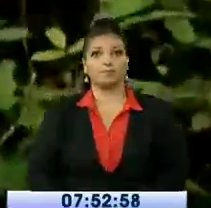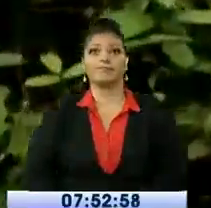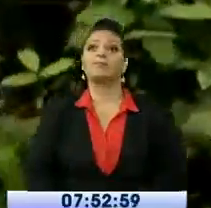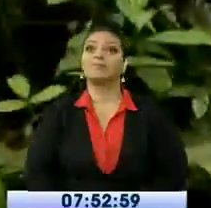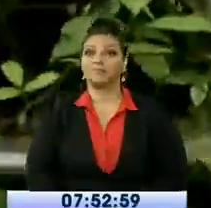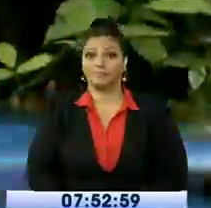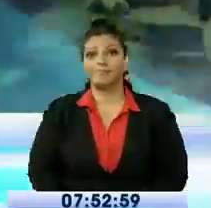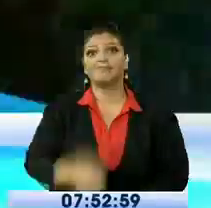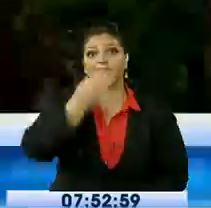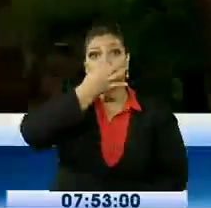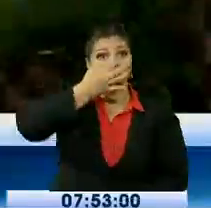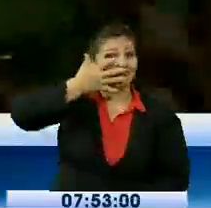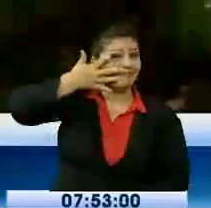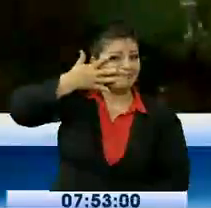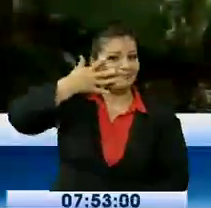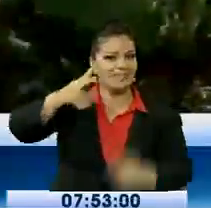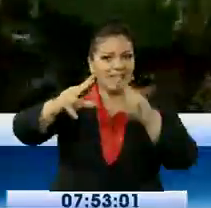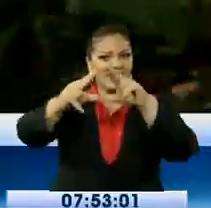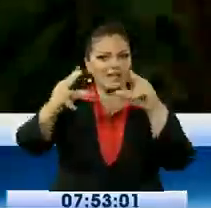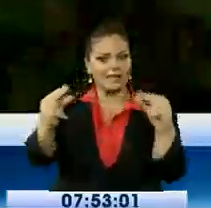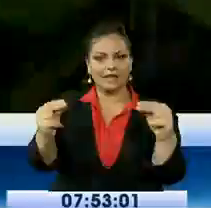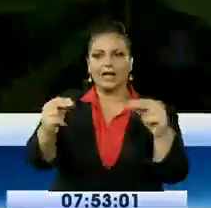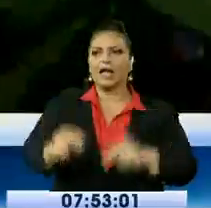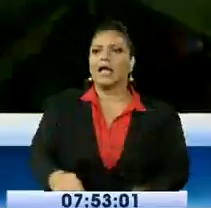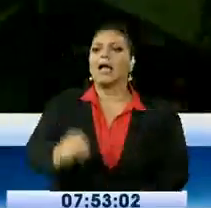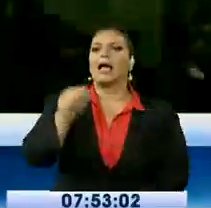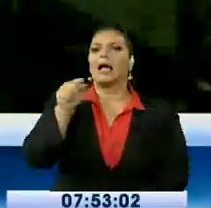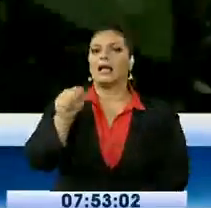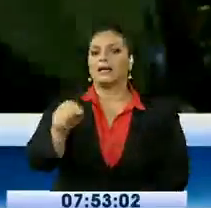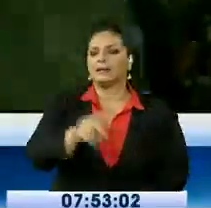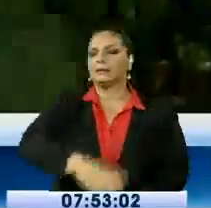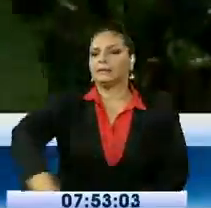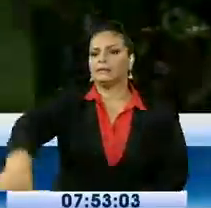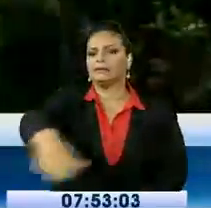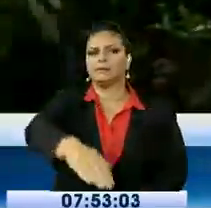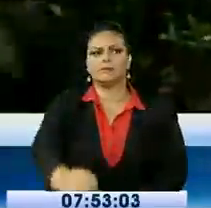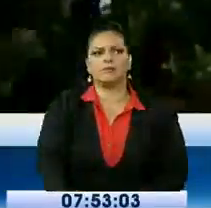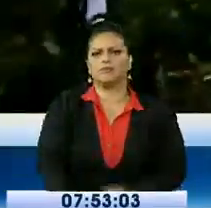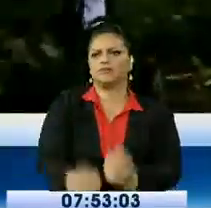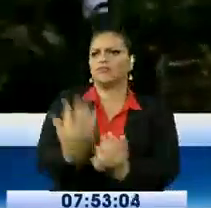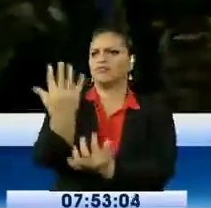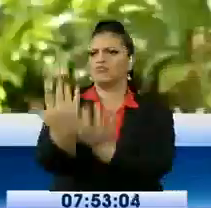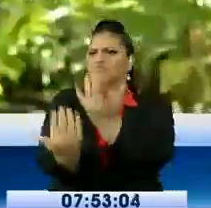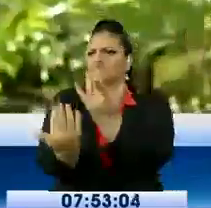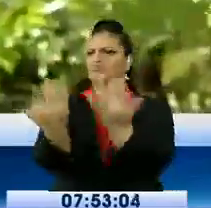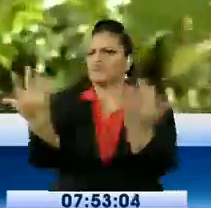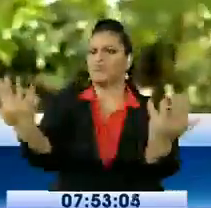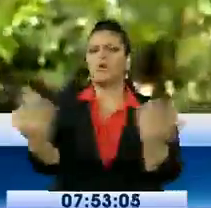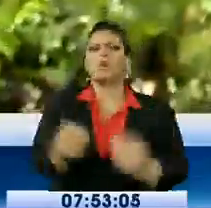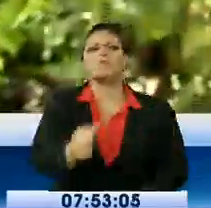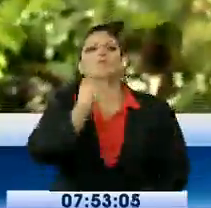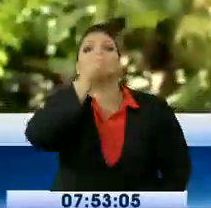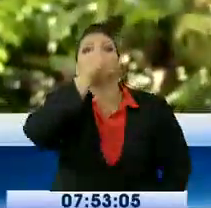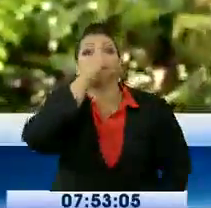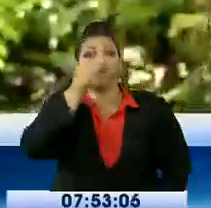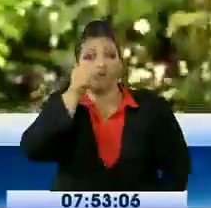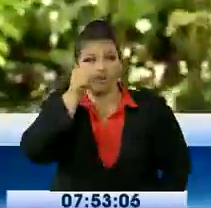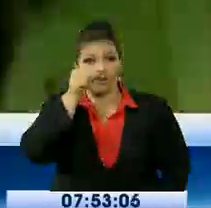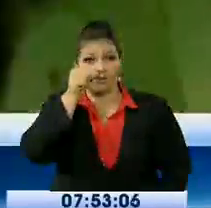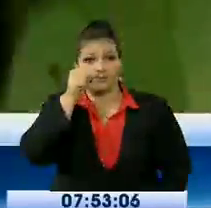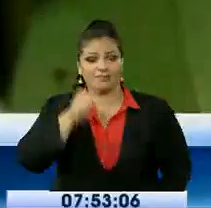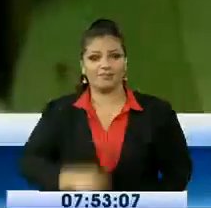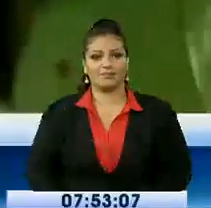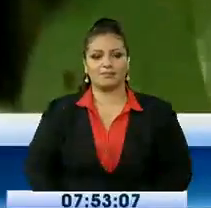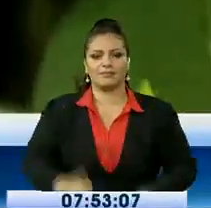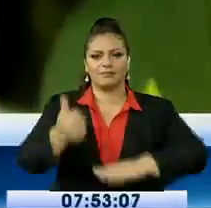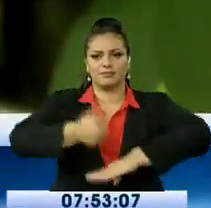localizadas en la vía Tenapano, en un terreno baldío frente a varias viviendas del sector Alpayacu, en la capital provincial de Napo. Las